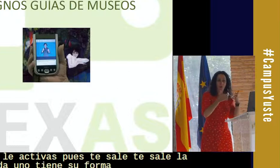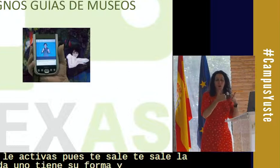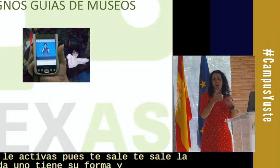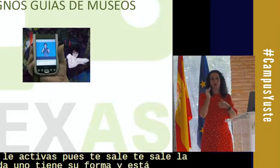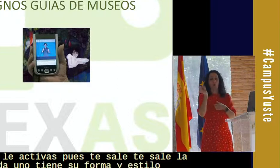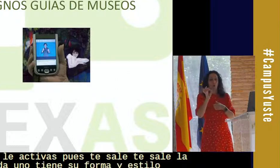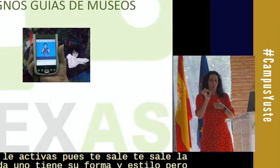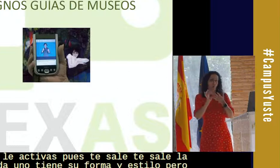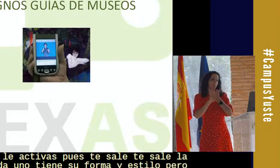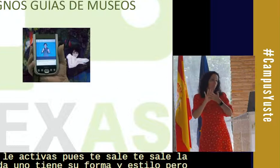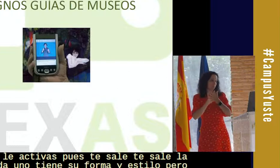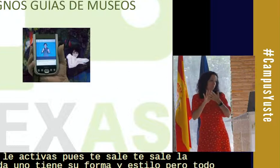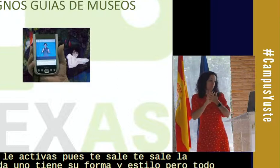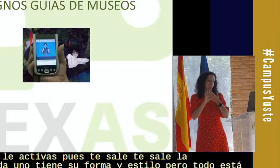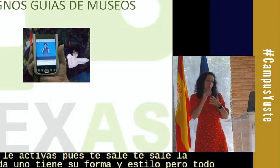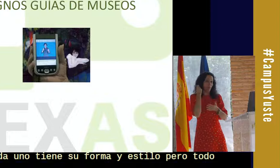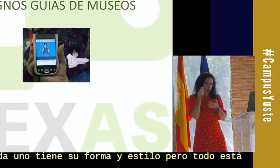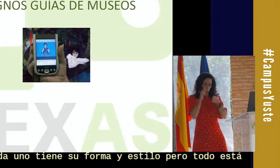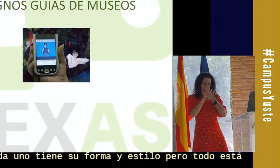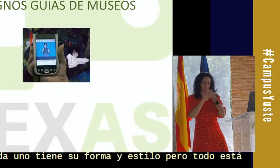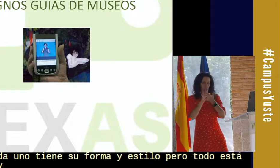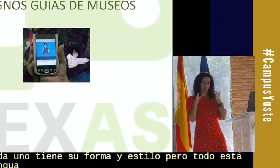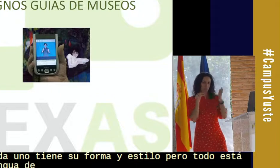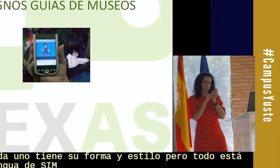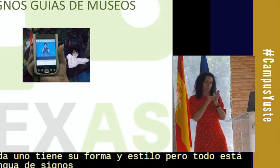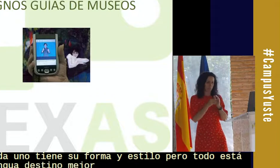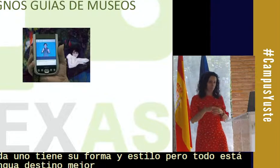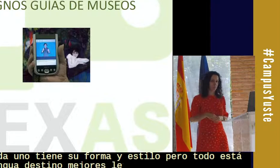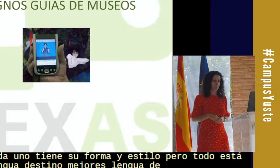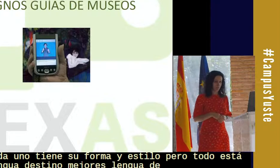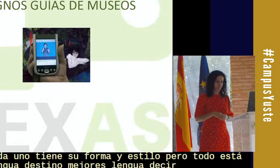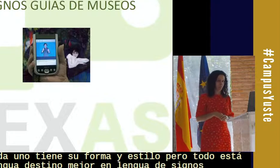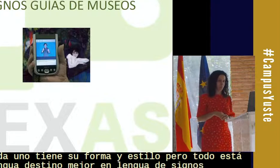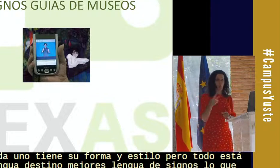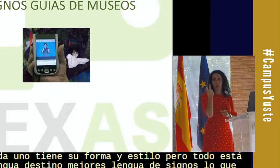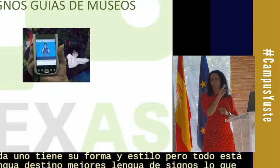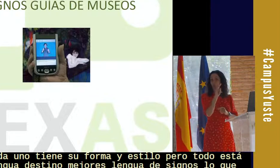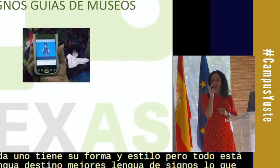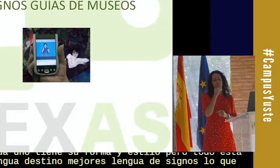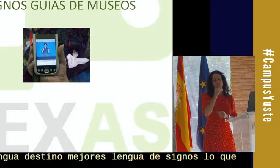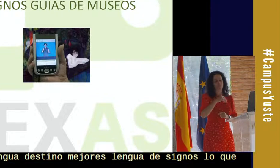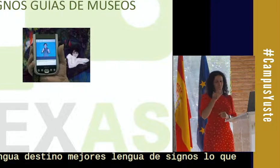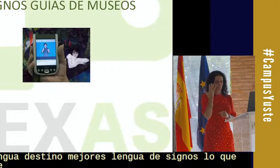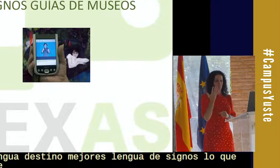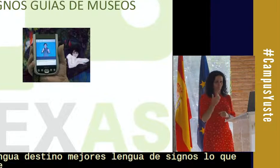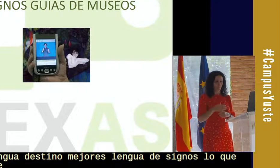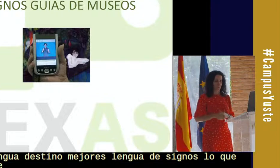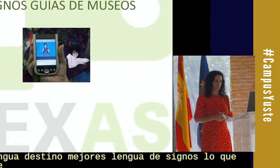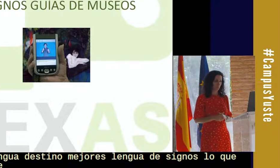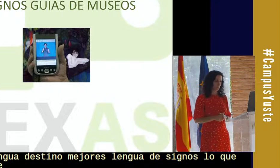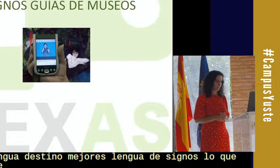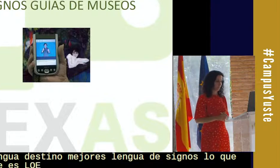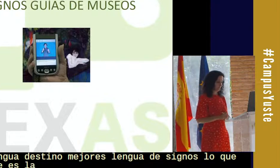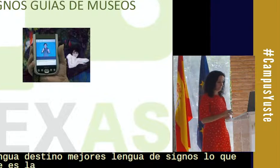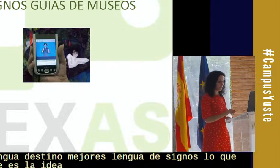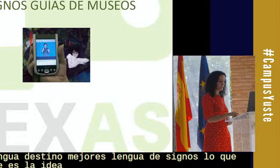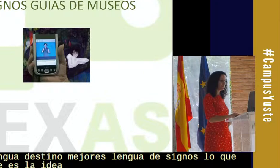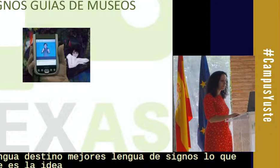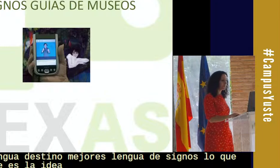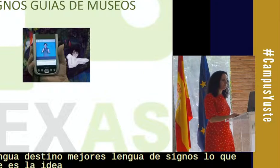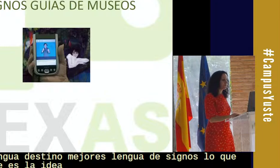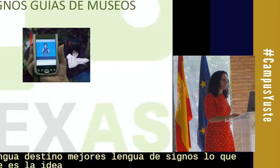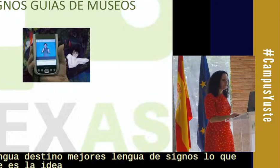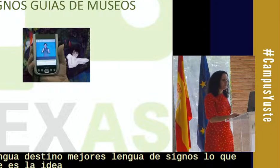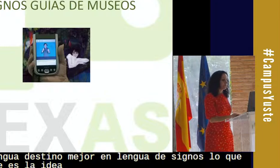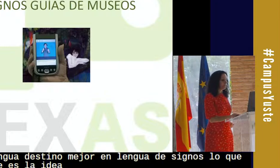y estilo Pero toda está adaptada a la lengua de signo mejor en lengua de signo es lo que es lo que se pide es lo es la